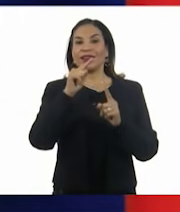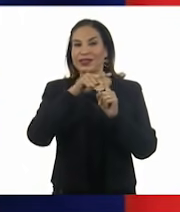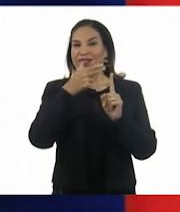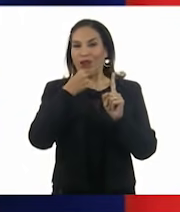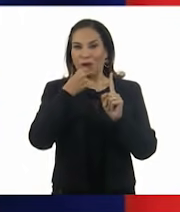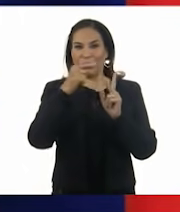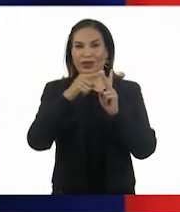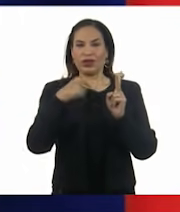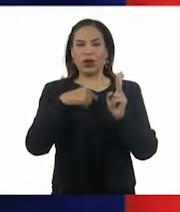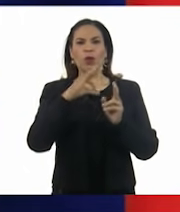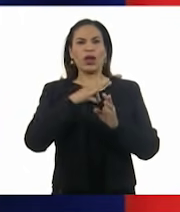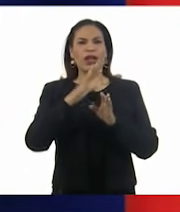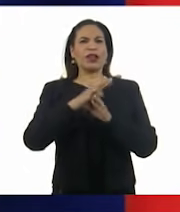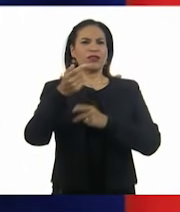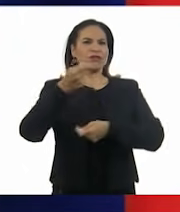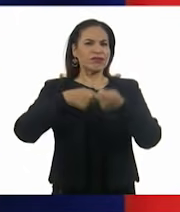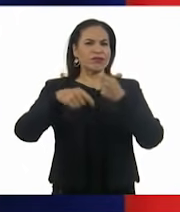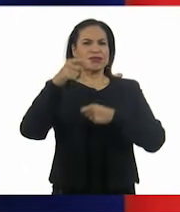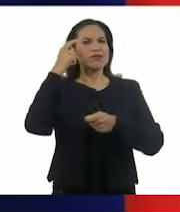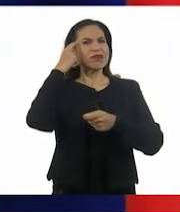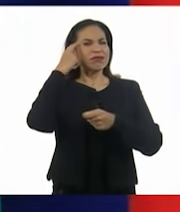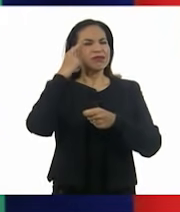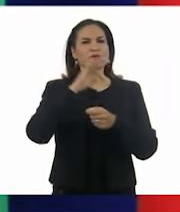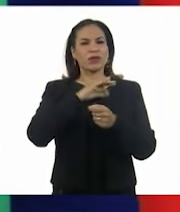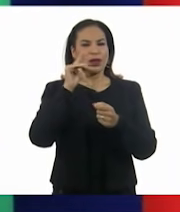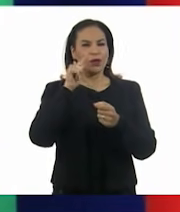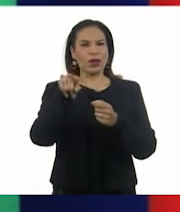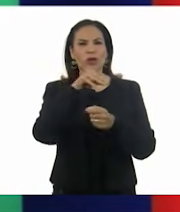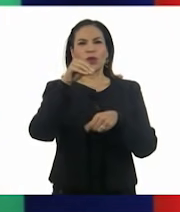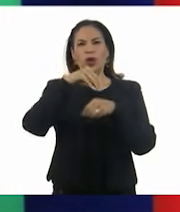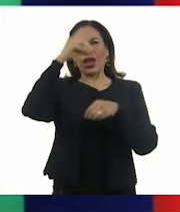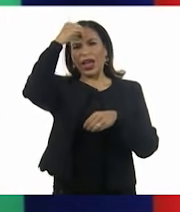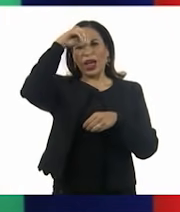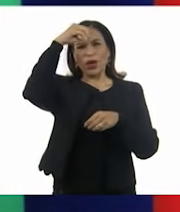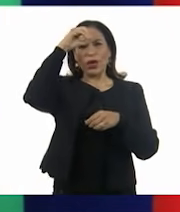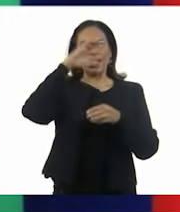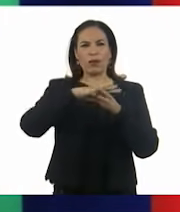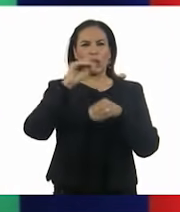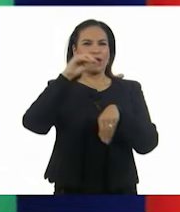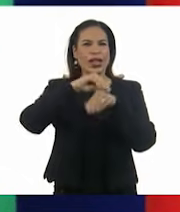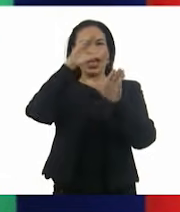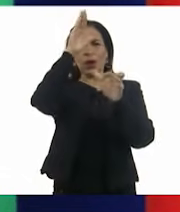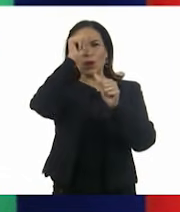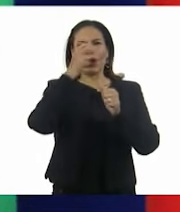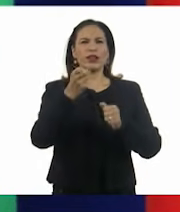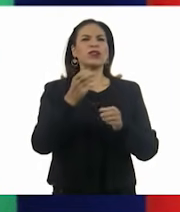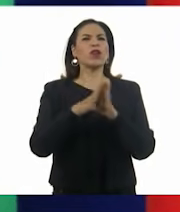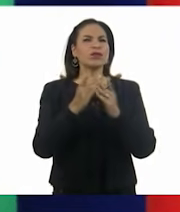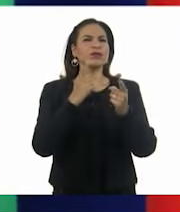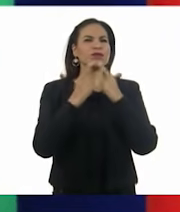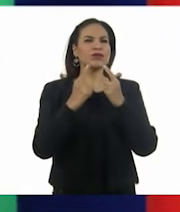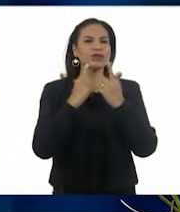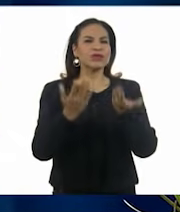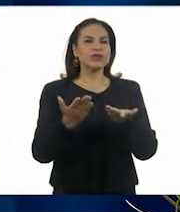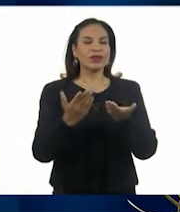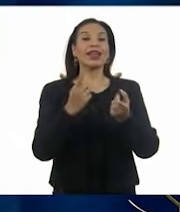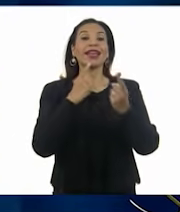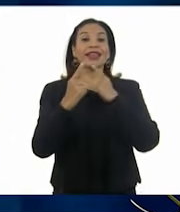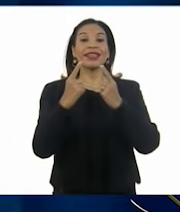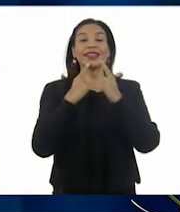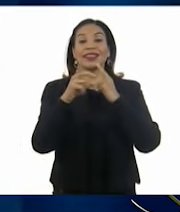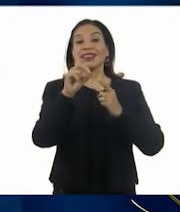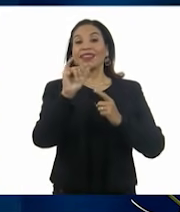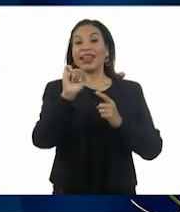yo, pudimos intercambiar un punto de vista para llegar a un acuerdo. ¿Cómo se le dice a eso? Se le llama diálogo.